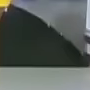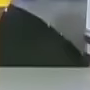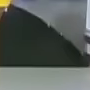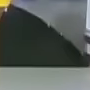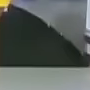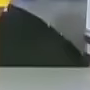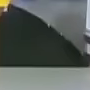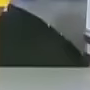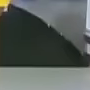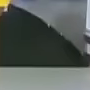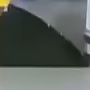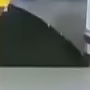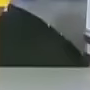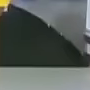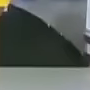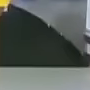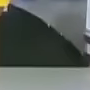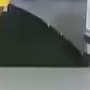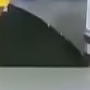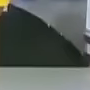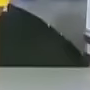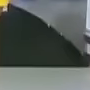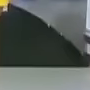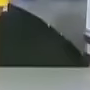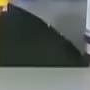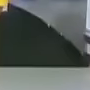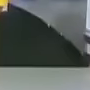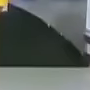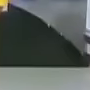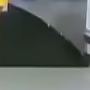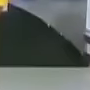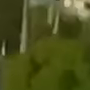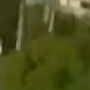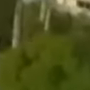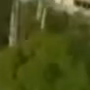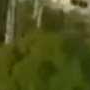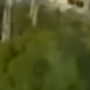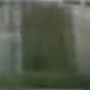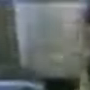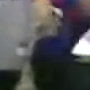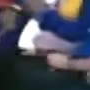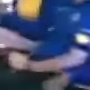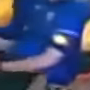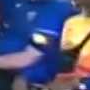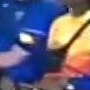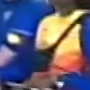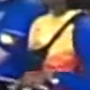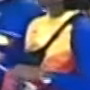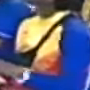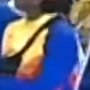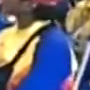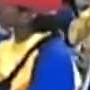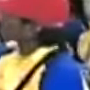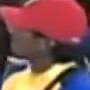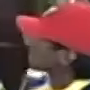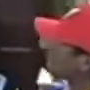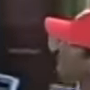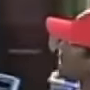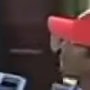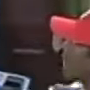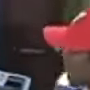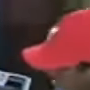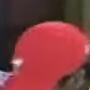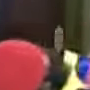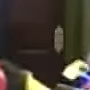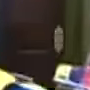información de último minuto a esta hora nos vamos al palacio de Miraflores el ciudadano Nicolás Gracias por este